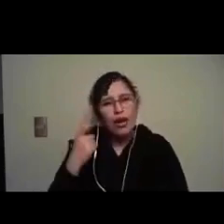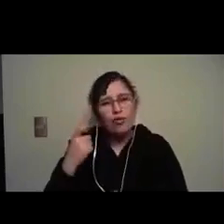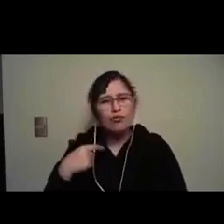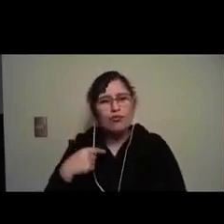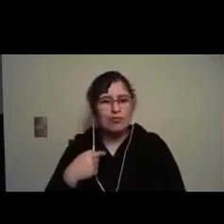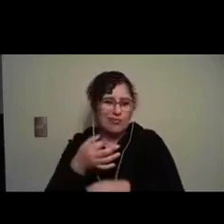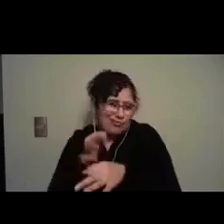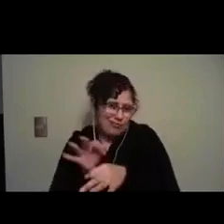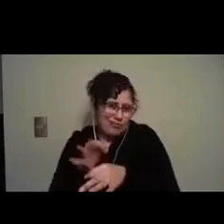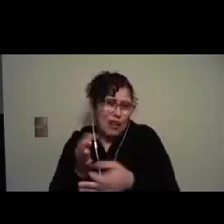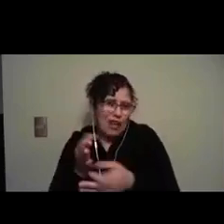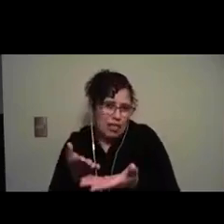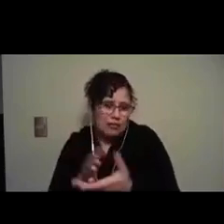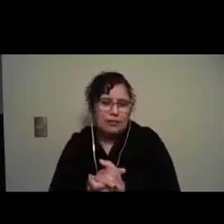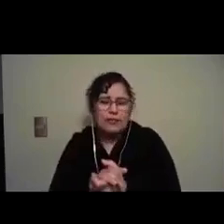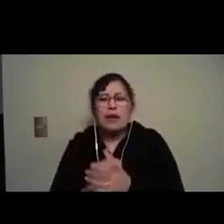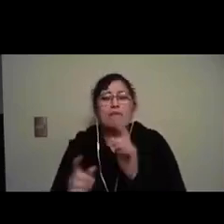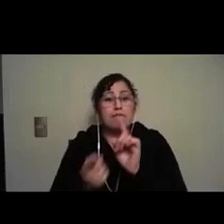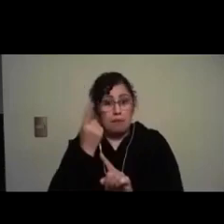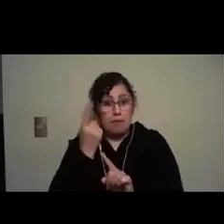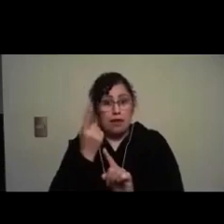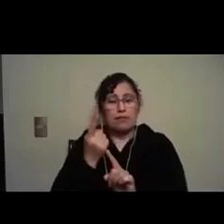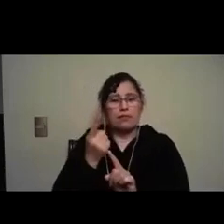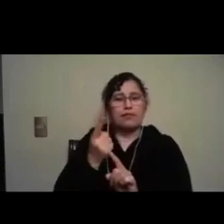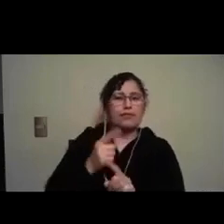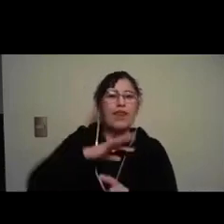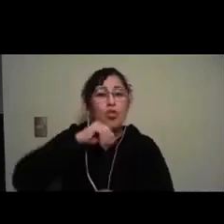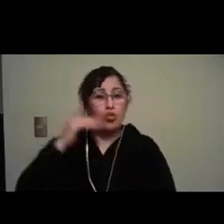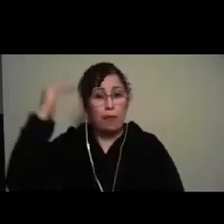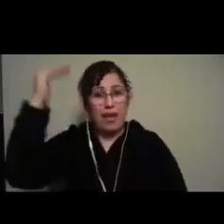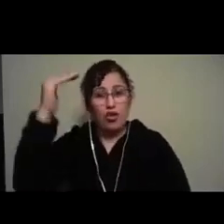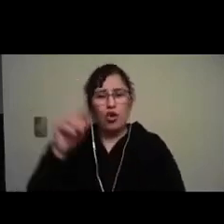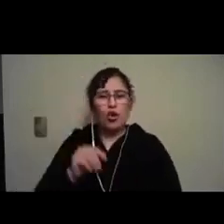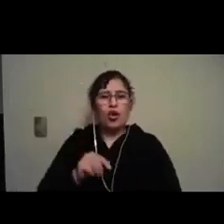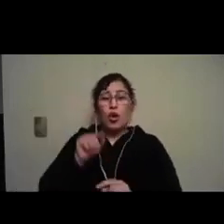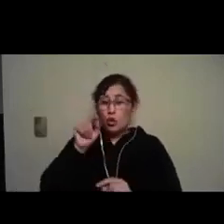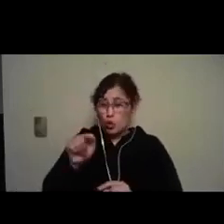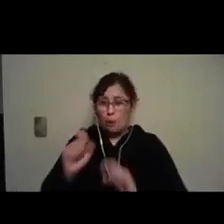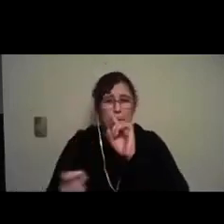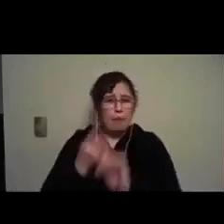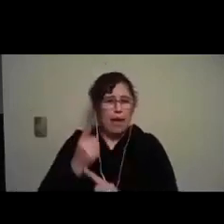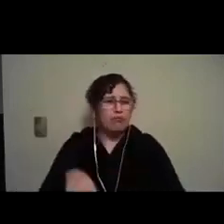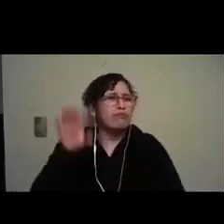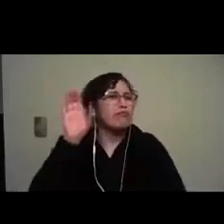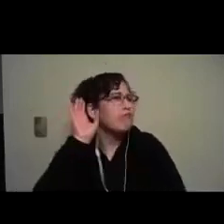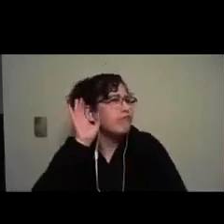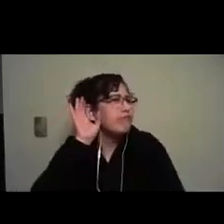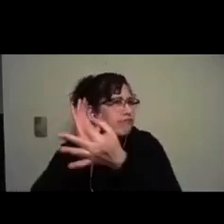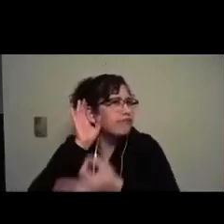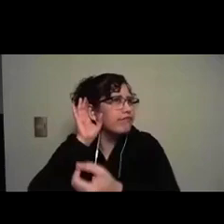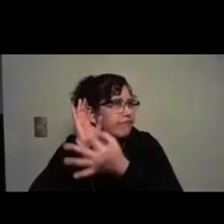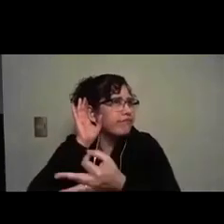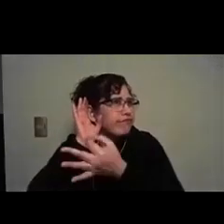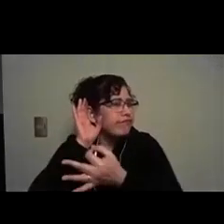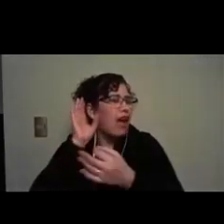que primero te detenga a escuchar sus miedos, los temores, la ansiedad, la angustia